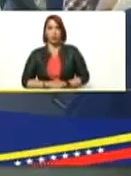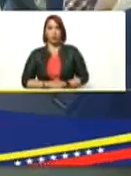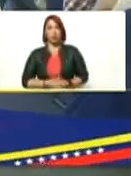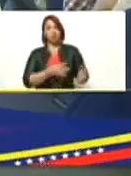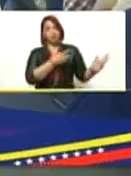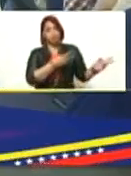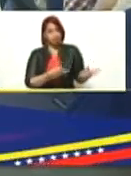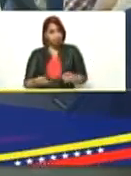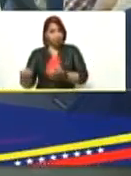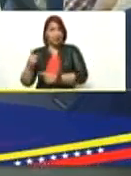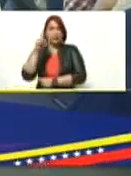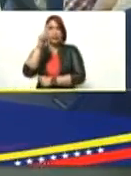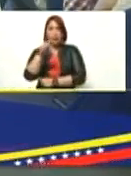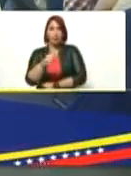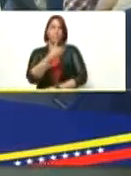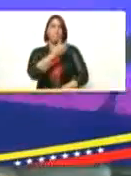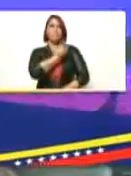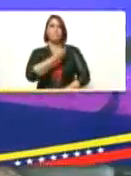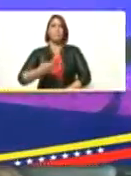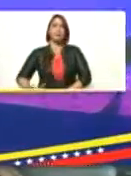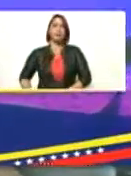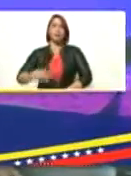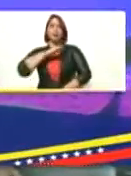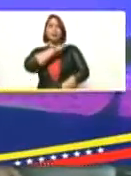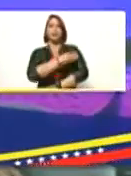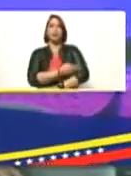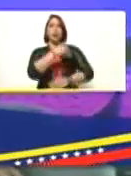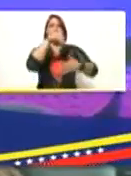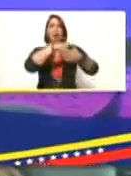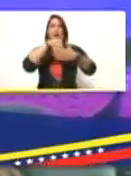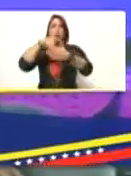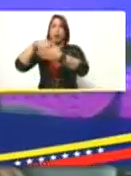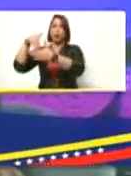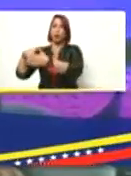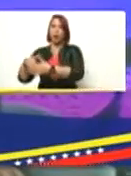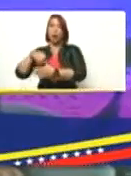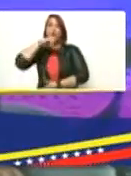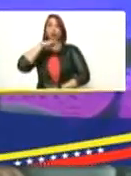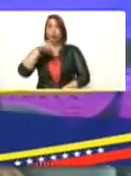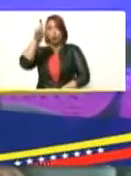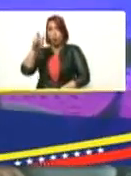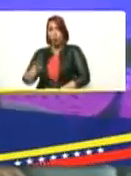Bienvenido, por supuesto, el presidente del Poder Electoral, el historiador Pedro Calzadilla.